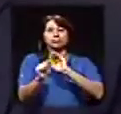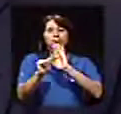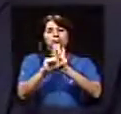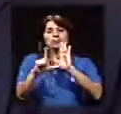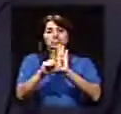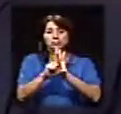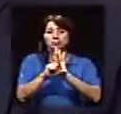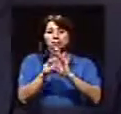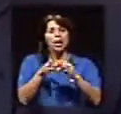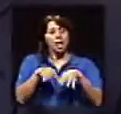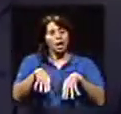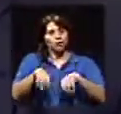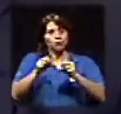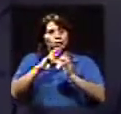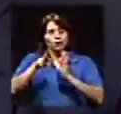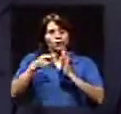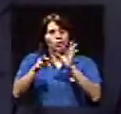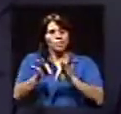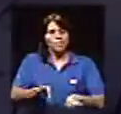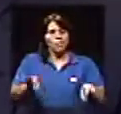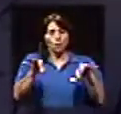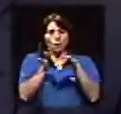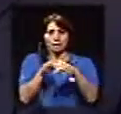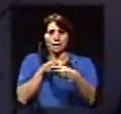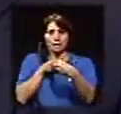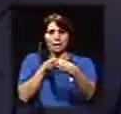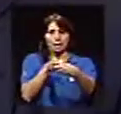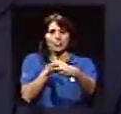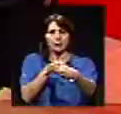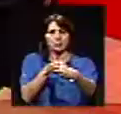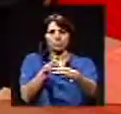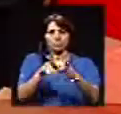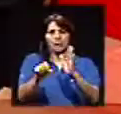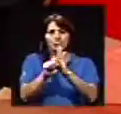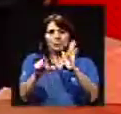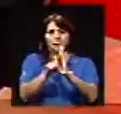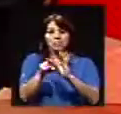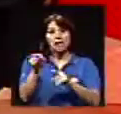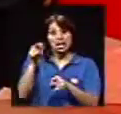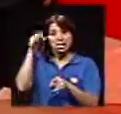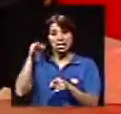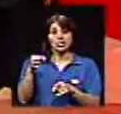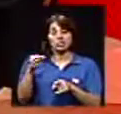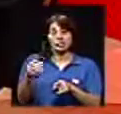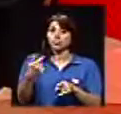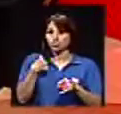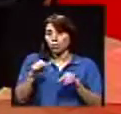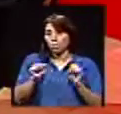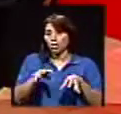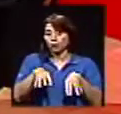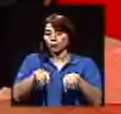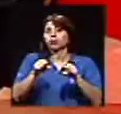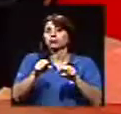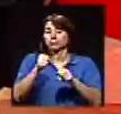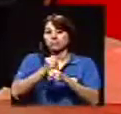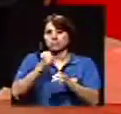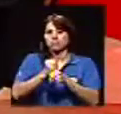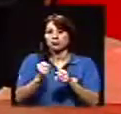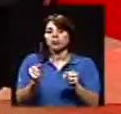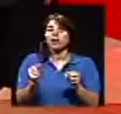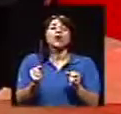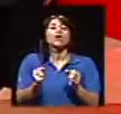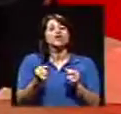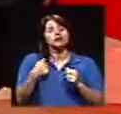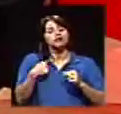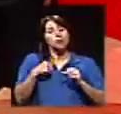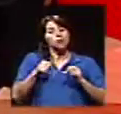importante de liderazgo en la Asamblea, y a él le parecía que ese rol podía asumirlo yo, con una capacidad